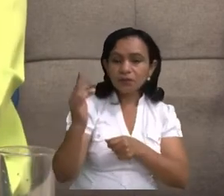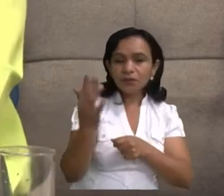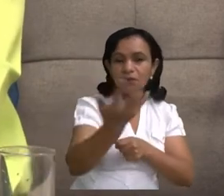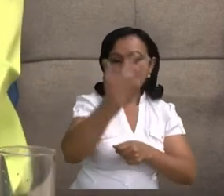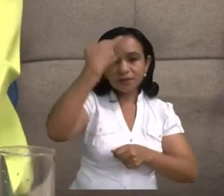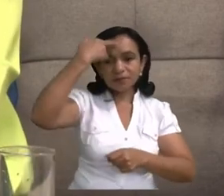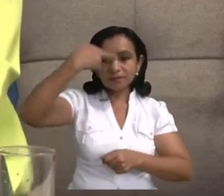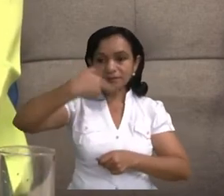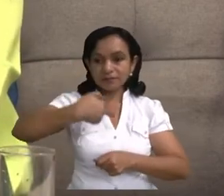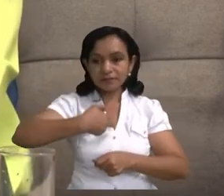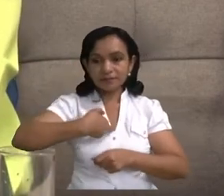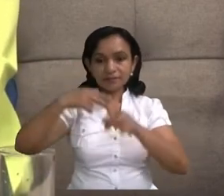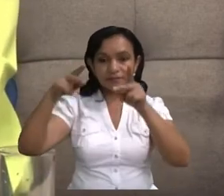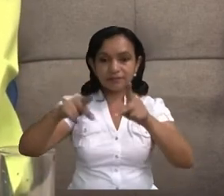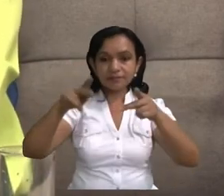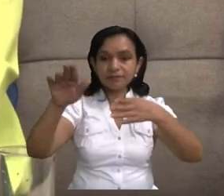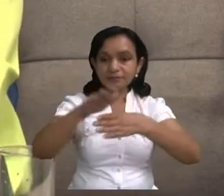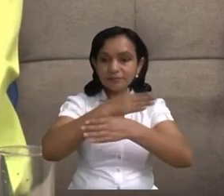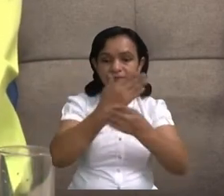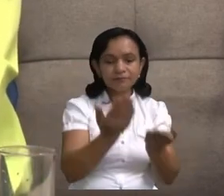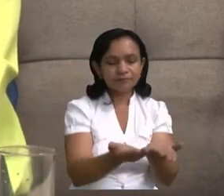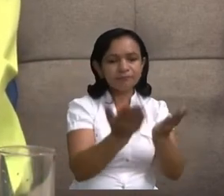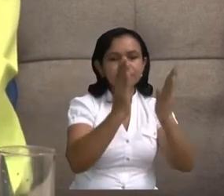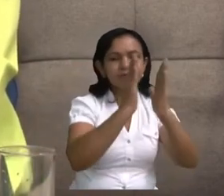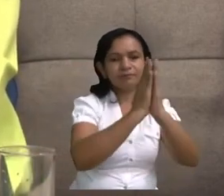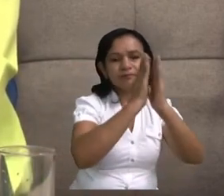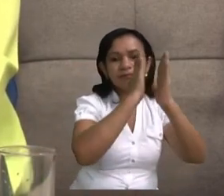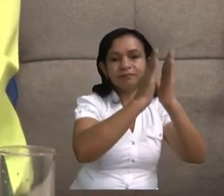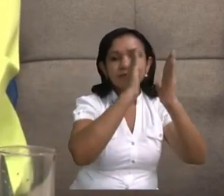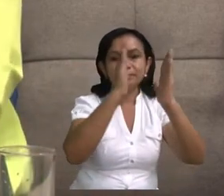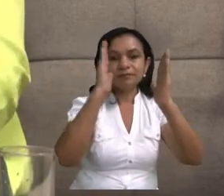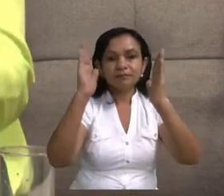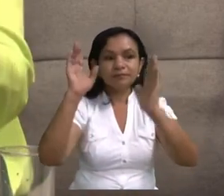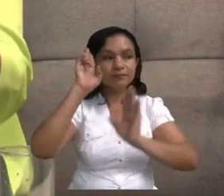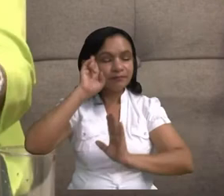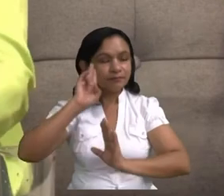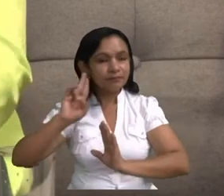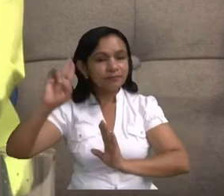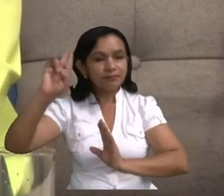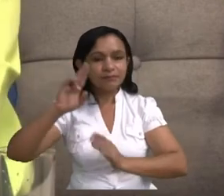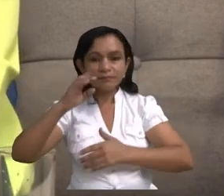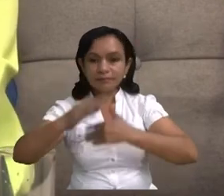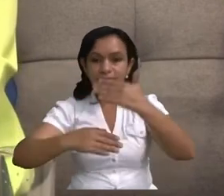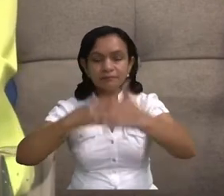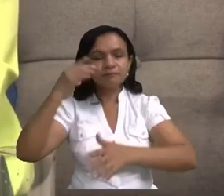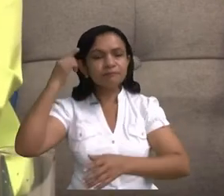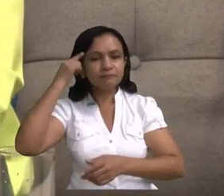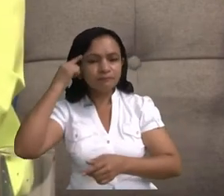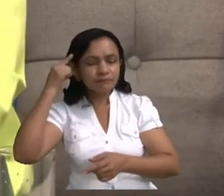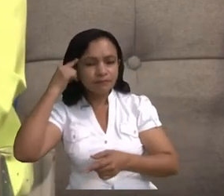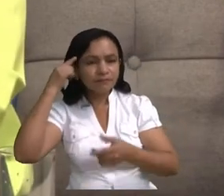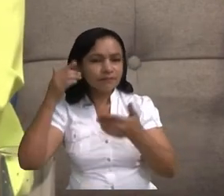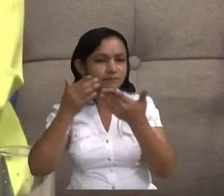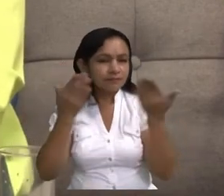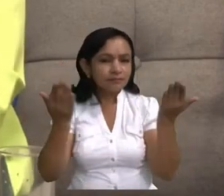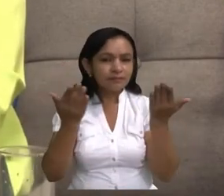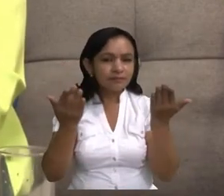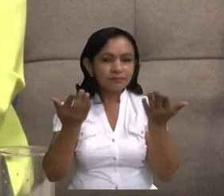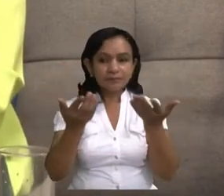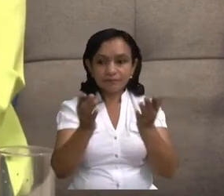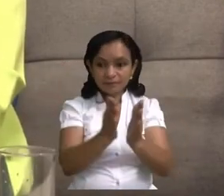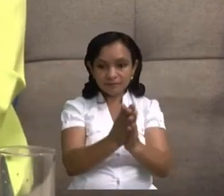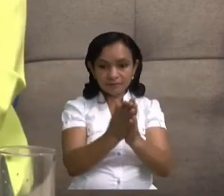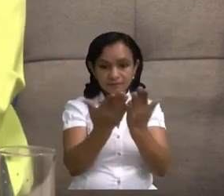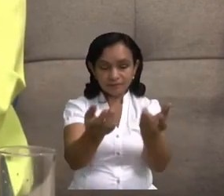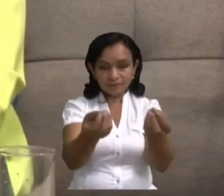responsables de los sistemas bibliotecarios de las universidades. Hay todo un proceso de reflexión sobre la información que se tiene,